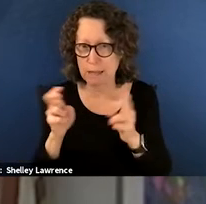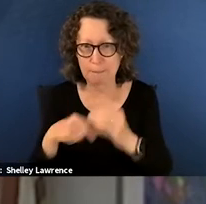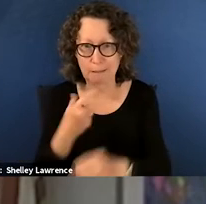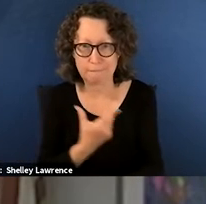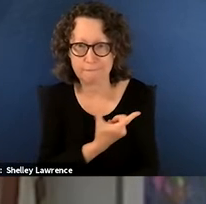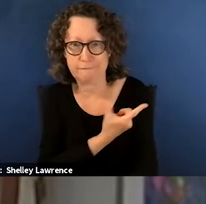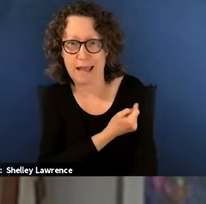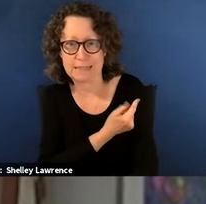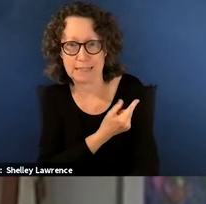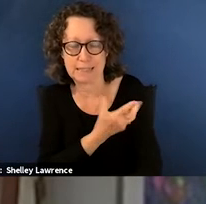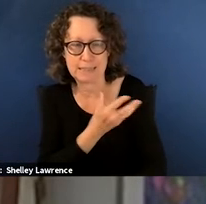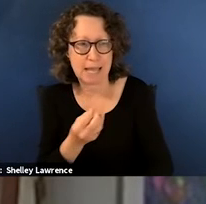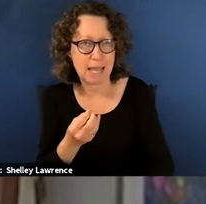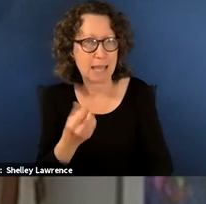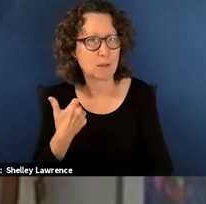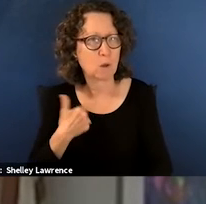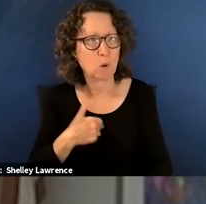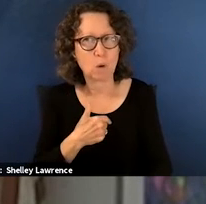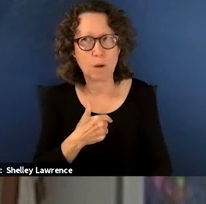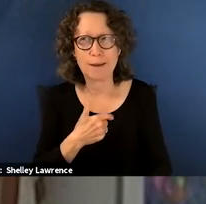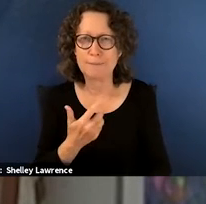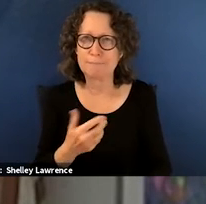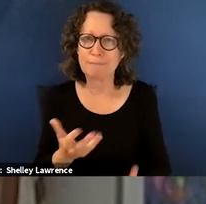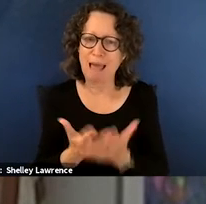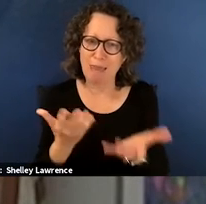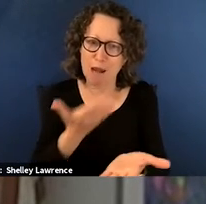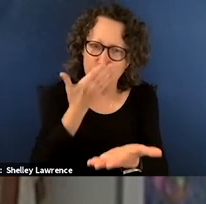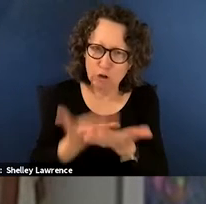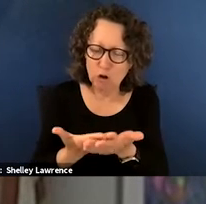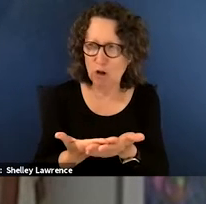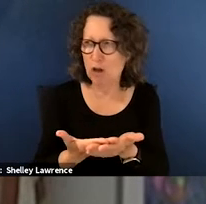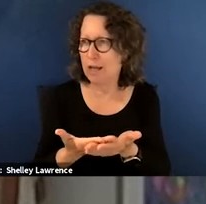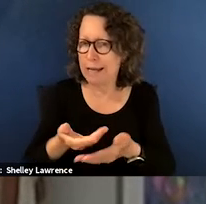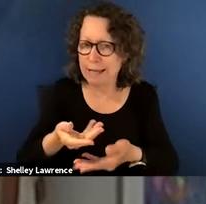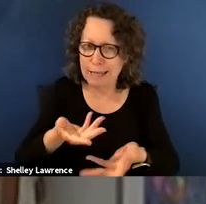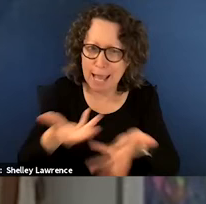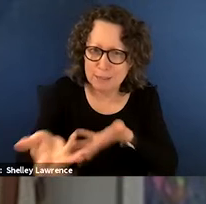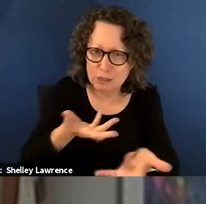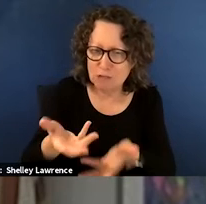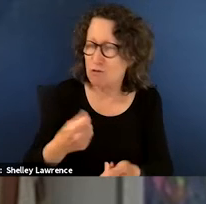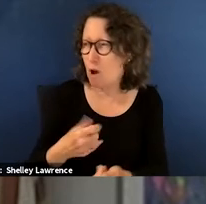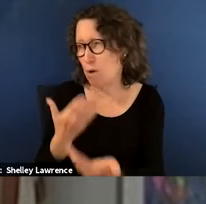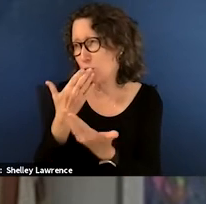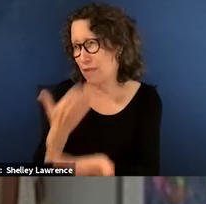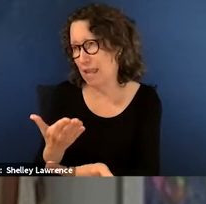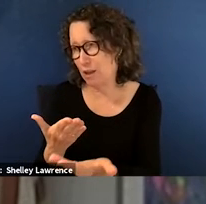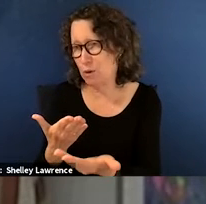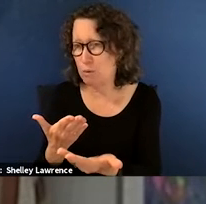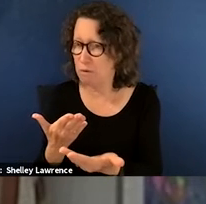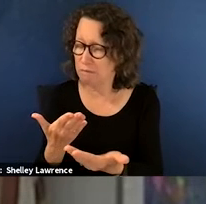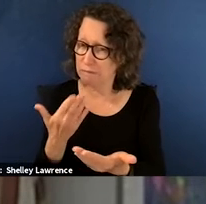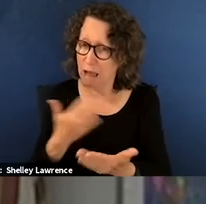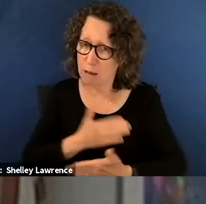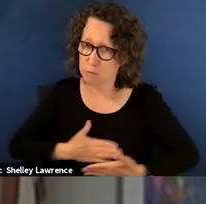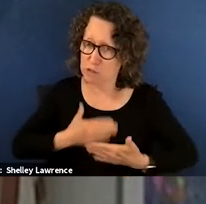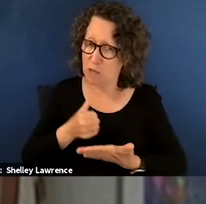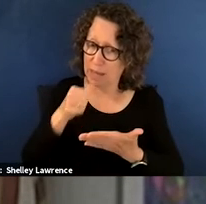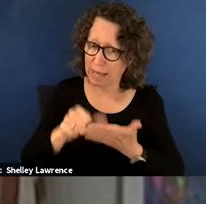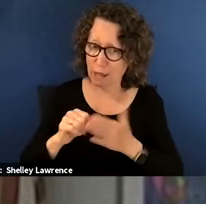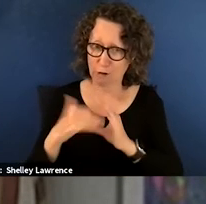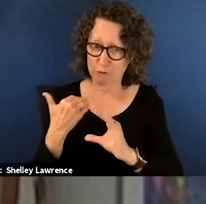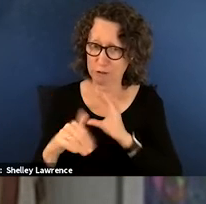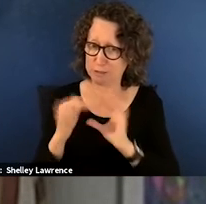desafortunadamente controversial tema de las vacunas. Y hemos tenido unos excelentes intercambios y quiero decirles gracias por esta correspondencia